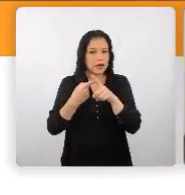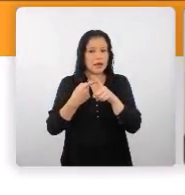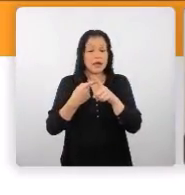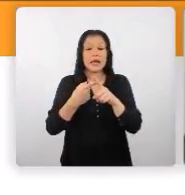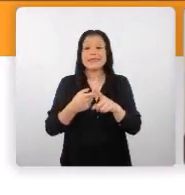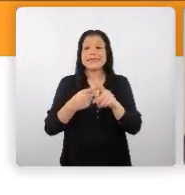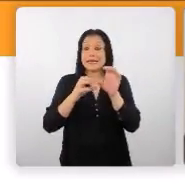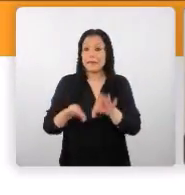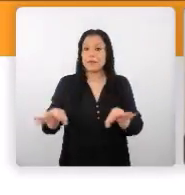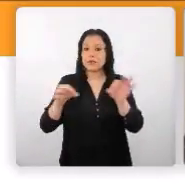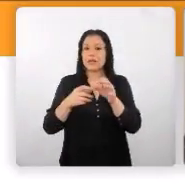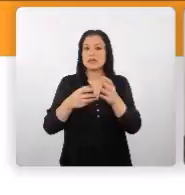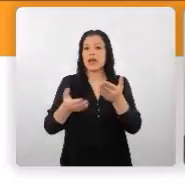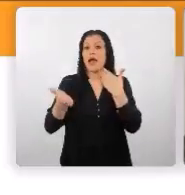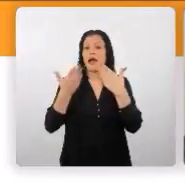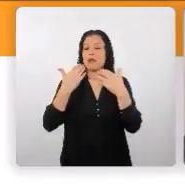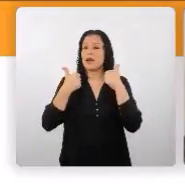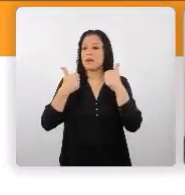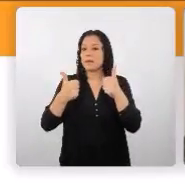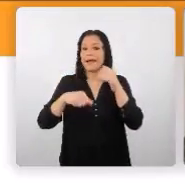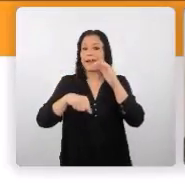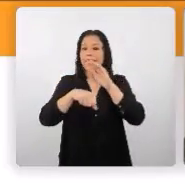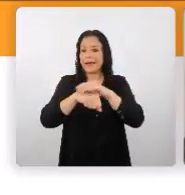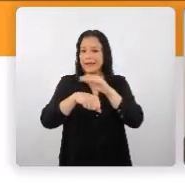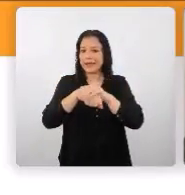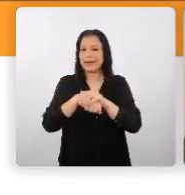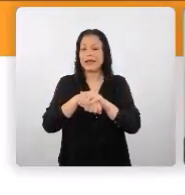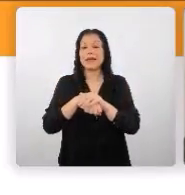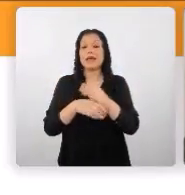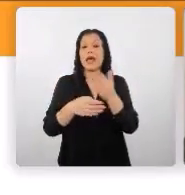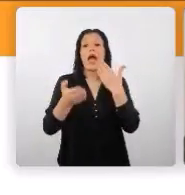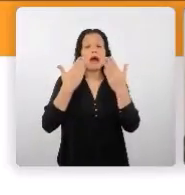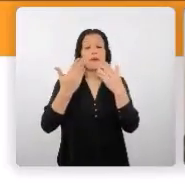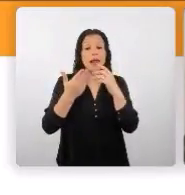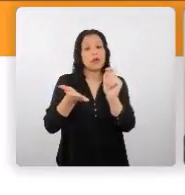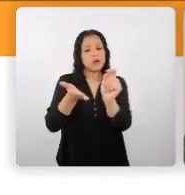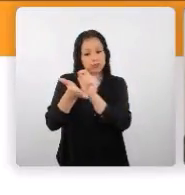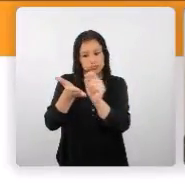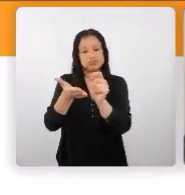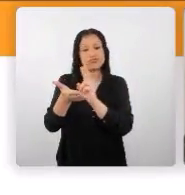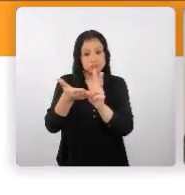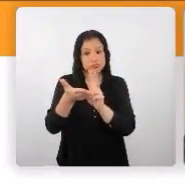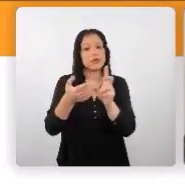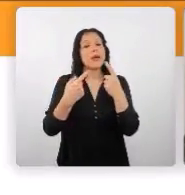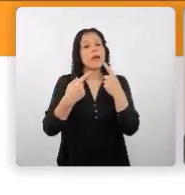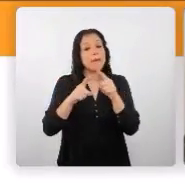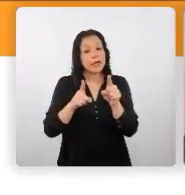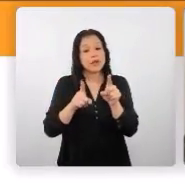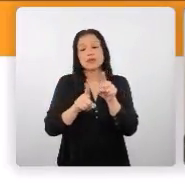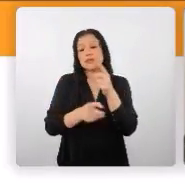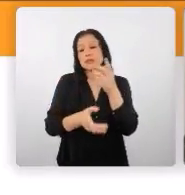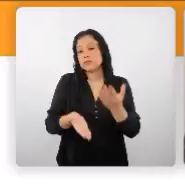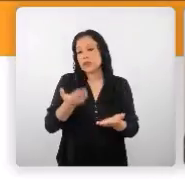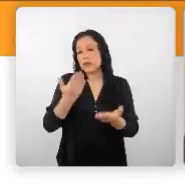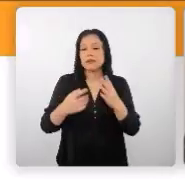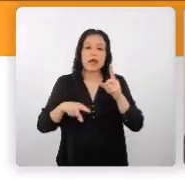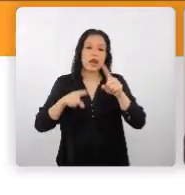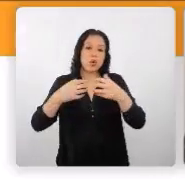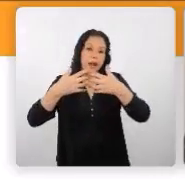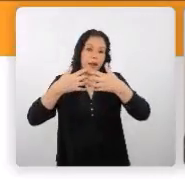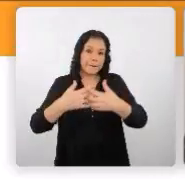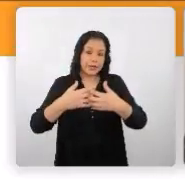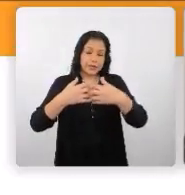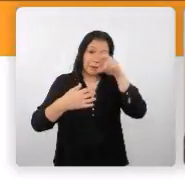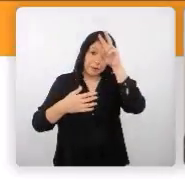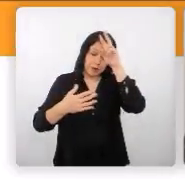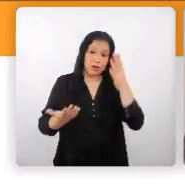indispensable manejar el idioma inglés, tanto escrito y hablado. Sin embargo, si una agencia peruana